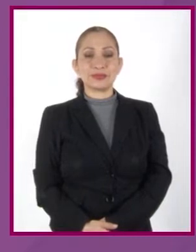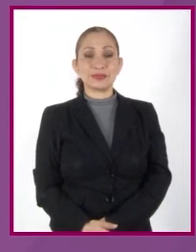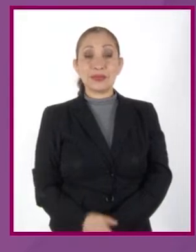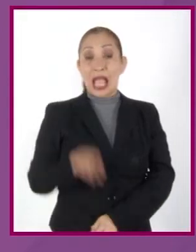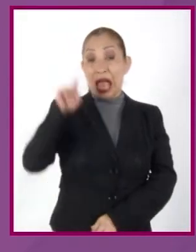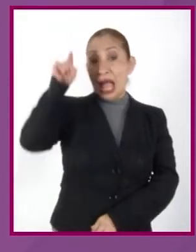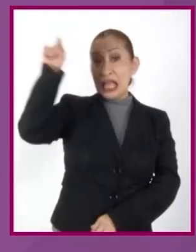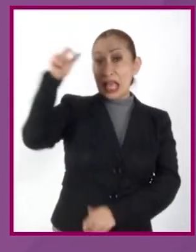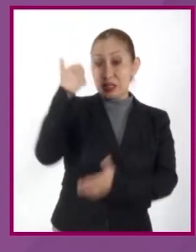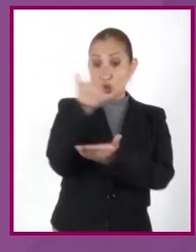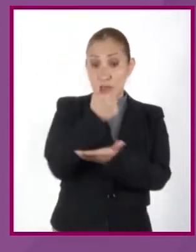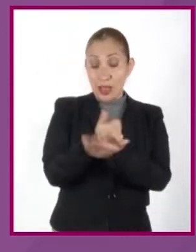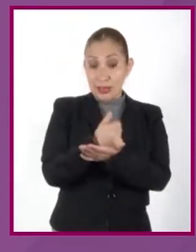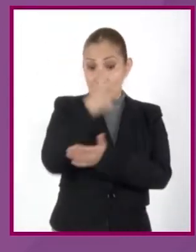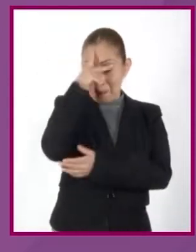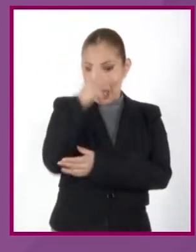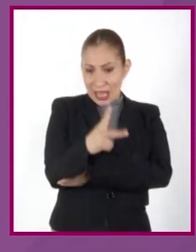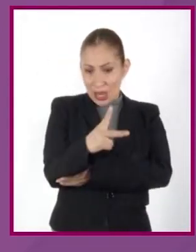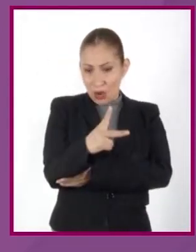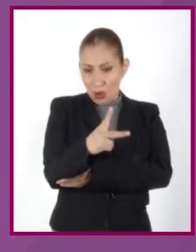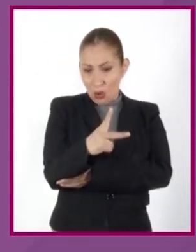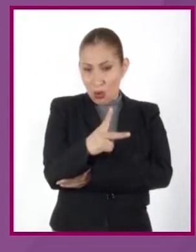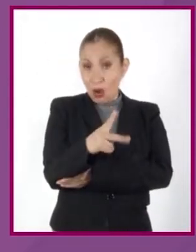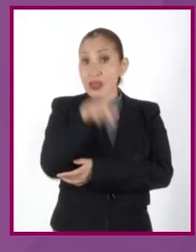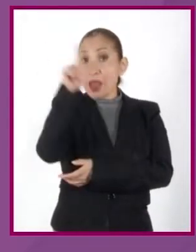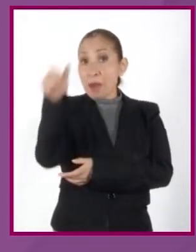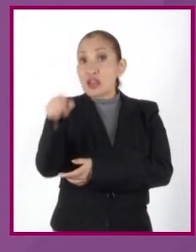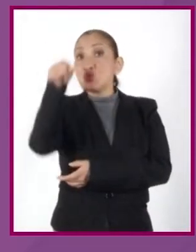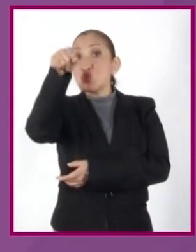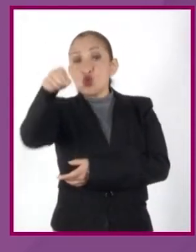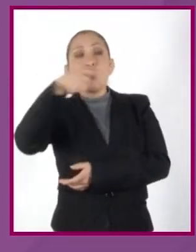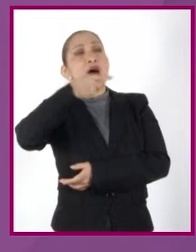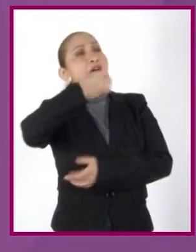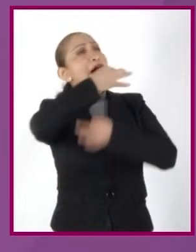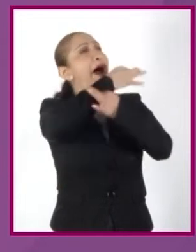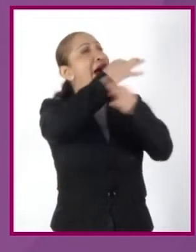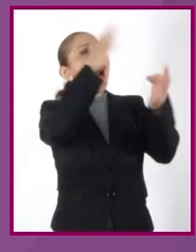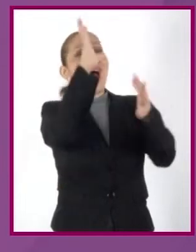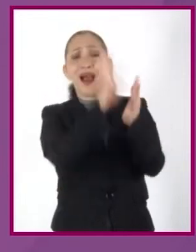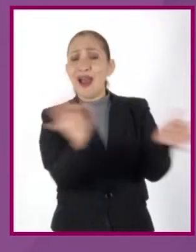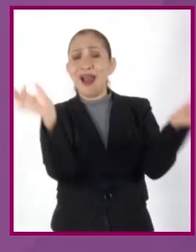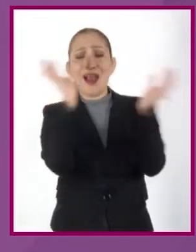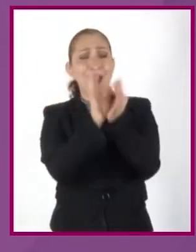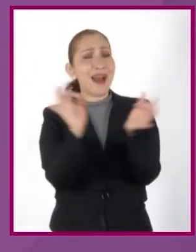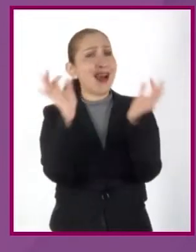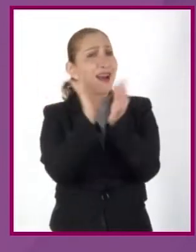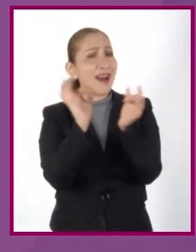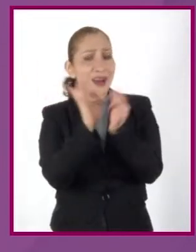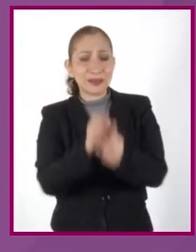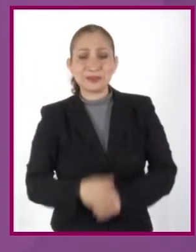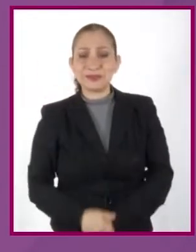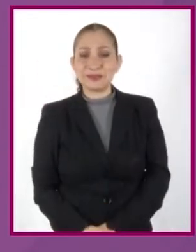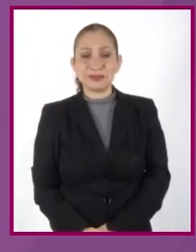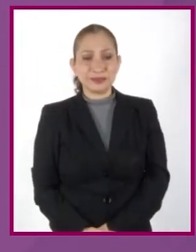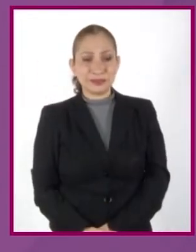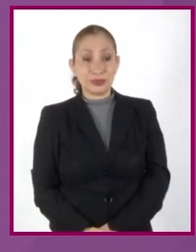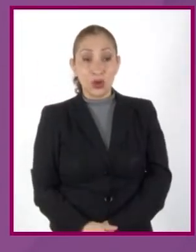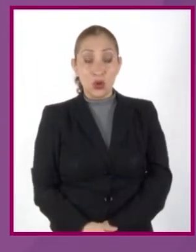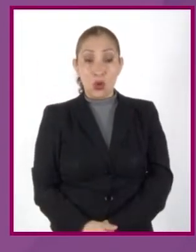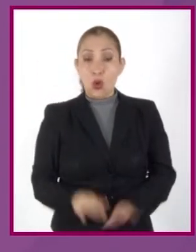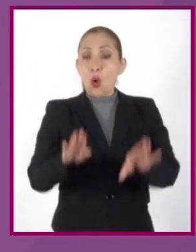ini Ciudad de México, para que tinde isguandantak,